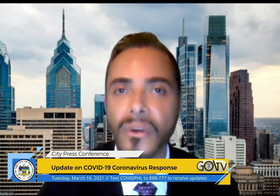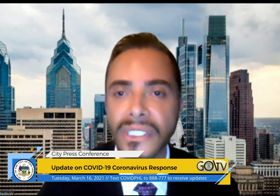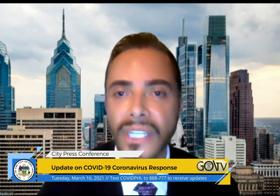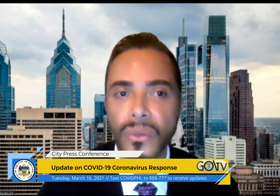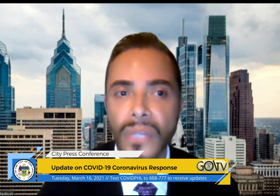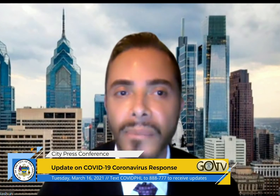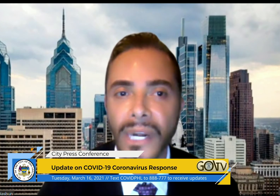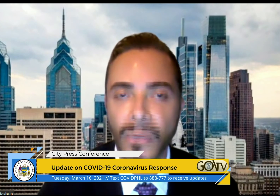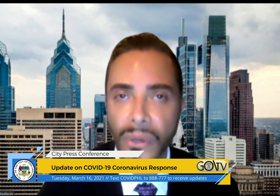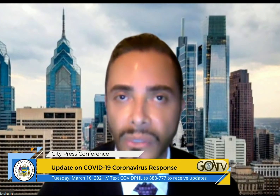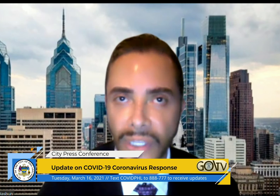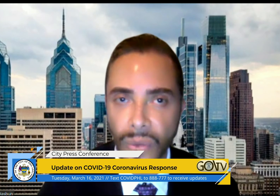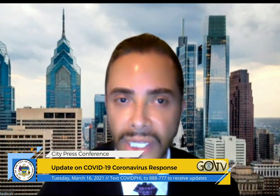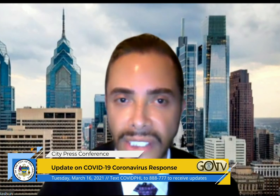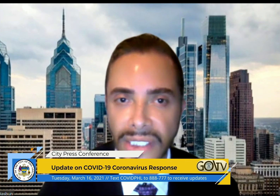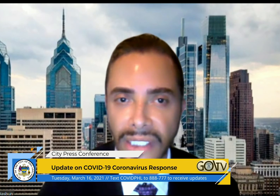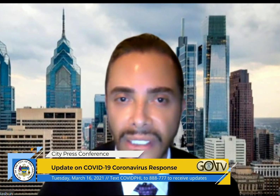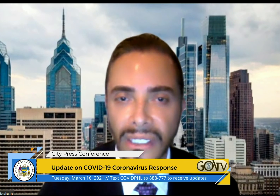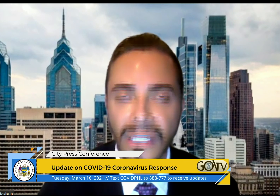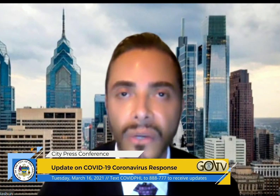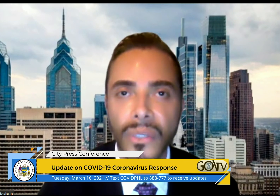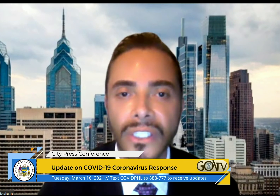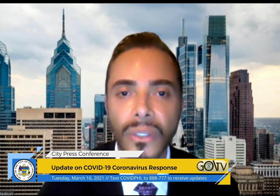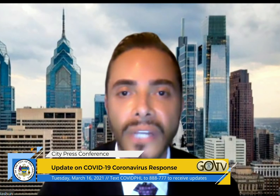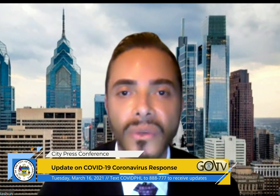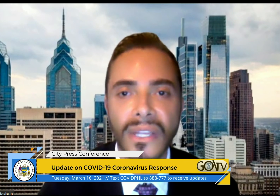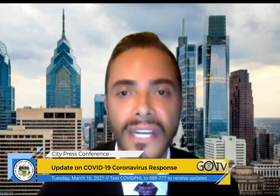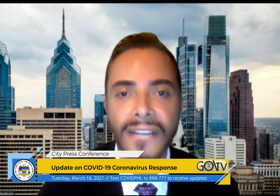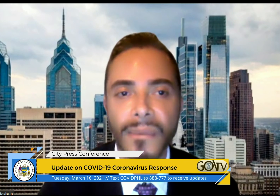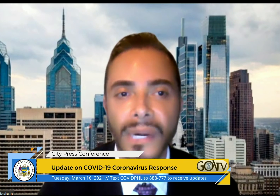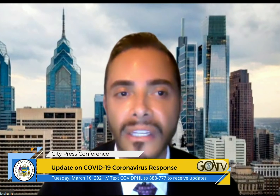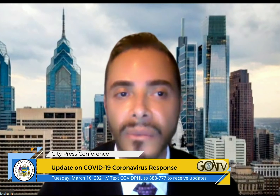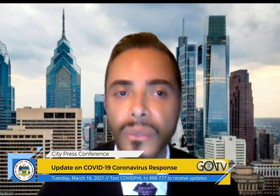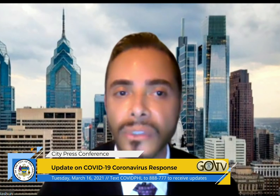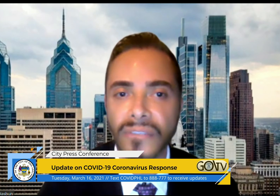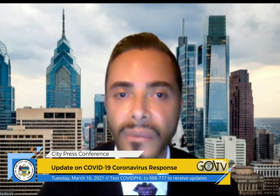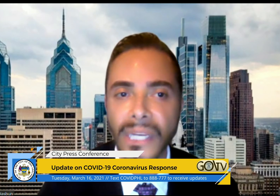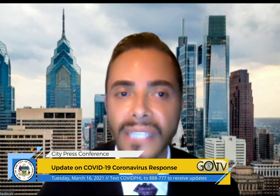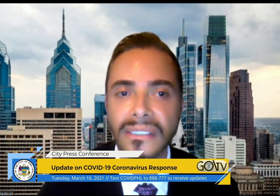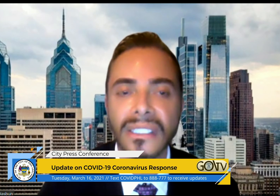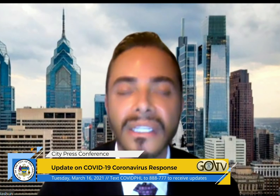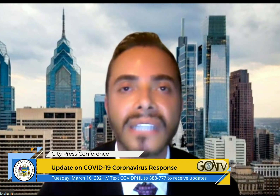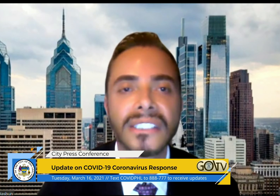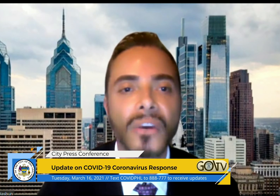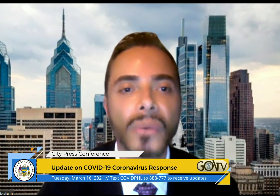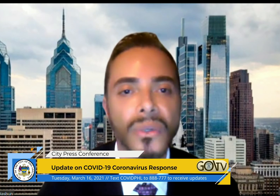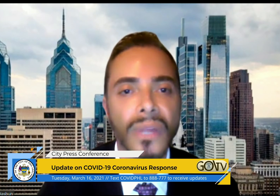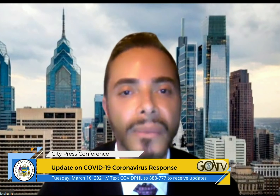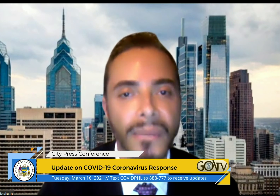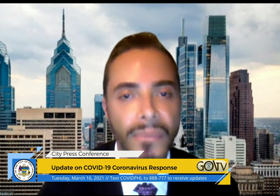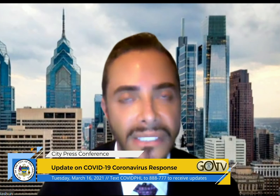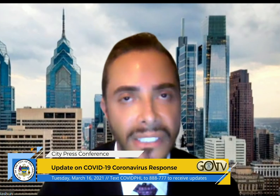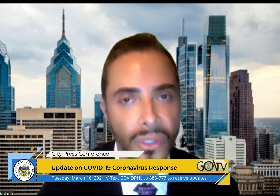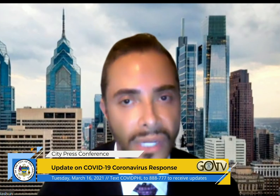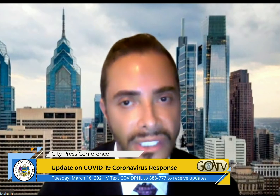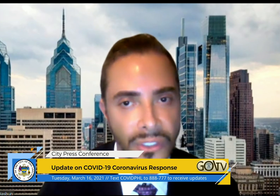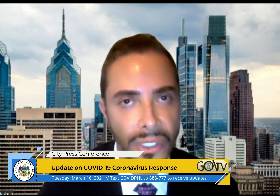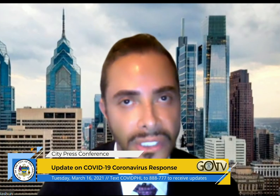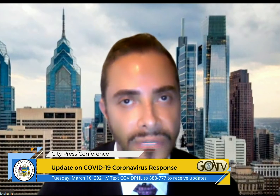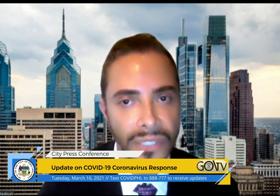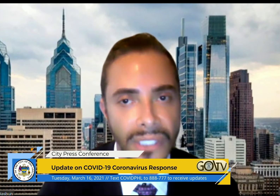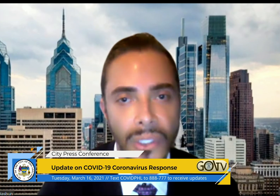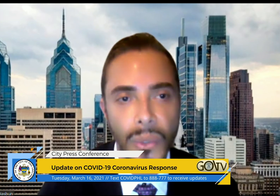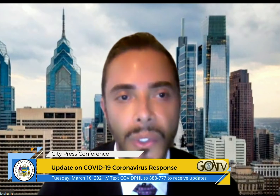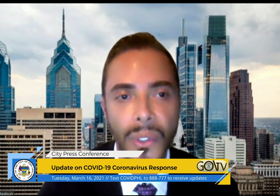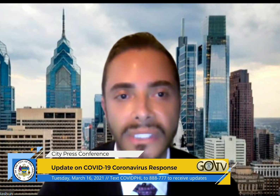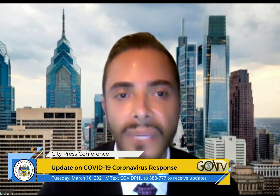varias formas de ayuda para el pueblo estadounidense, incluyendo ayuda directa para individuos y familias, así como ayuda para empresas y organizaciones